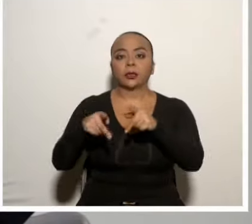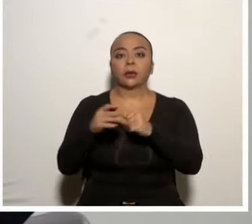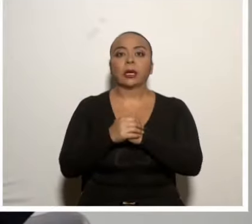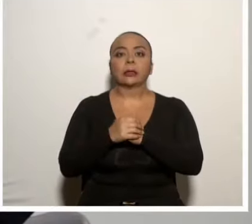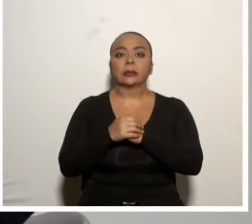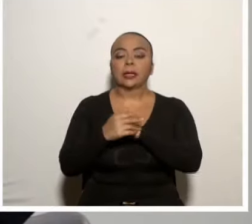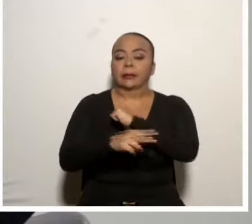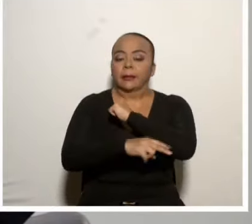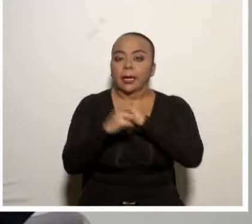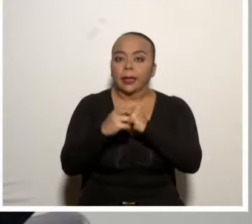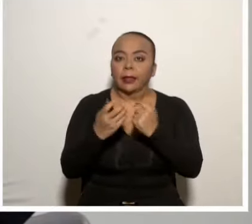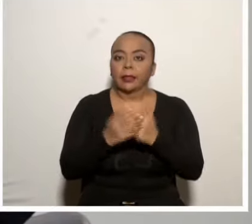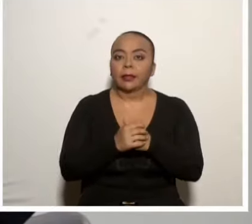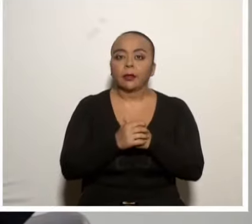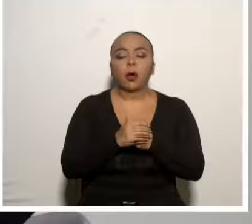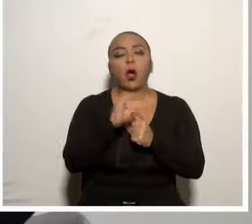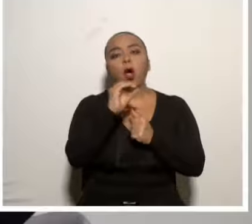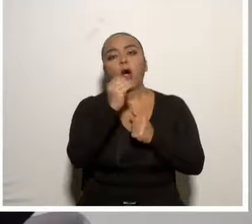el delito